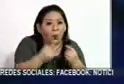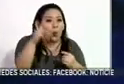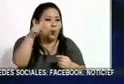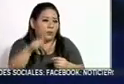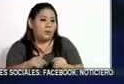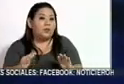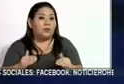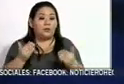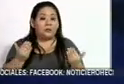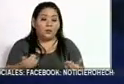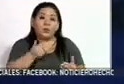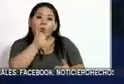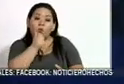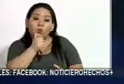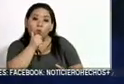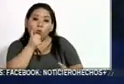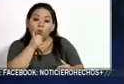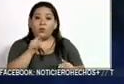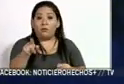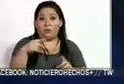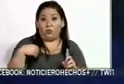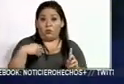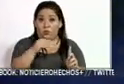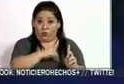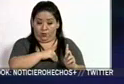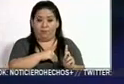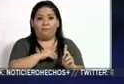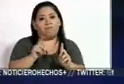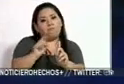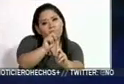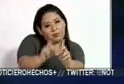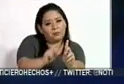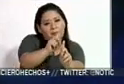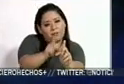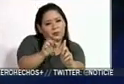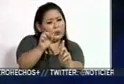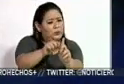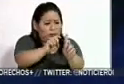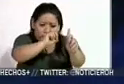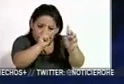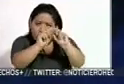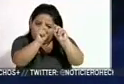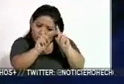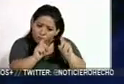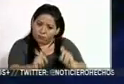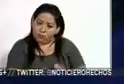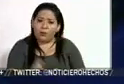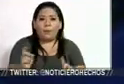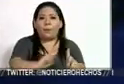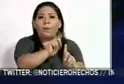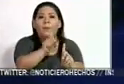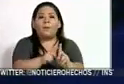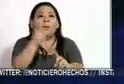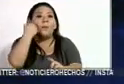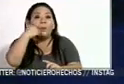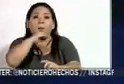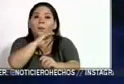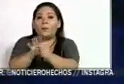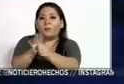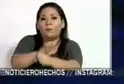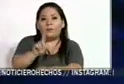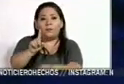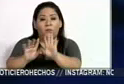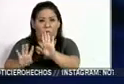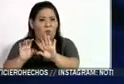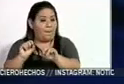momento se las estamos haciendo saber al doctor. Son muchas las interrogantes. Bueno, preguntarle, ¿el COVID-19 se